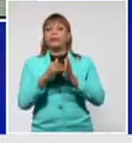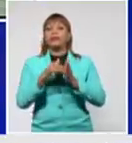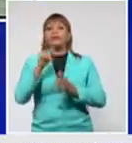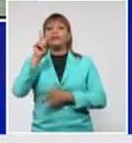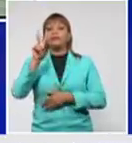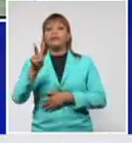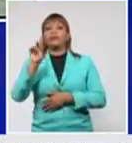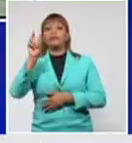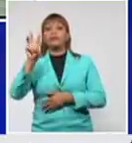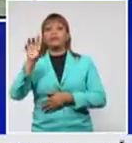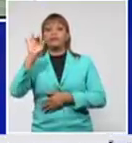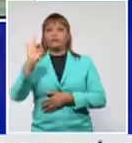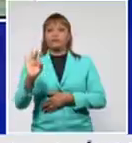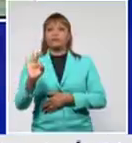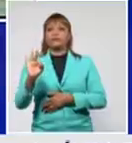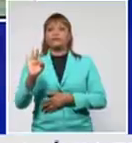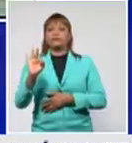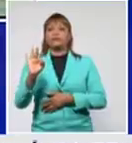1.272.238 y